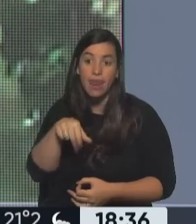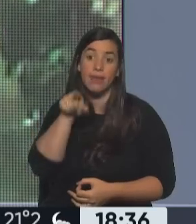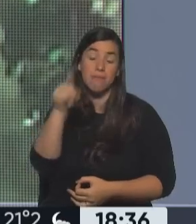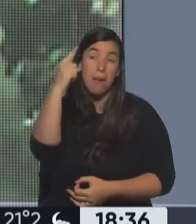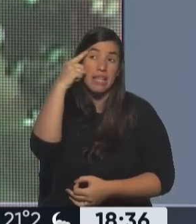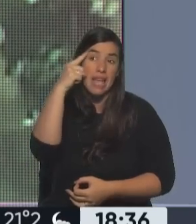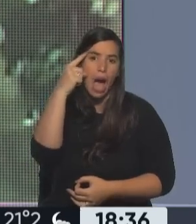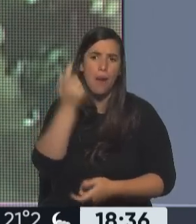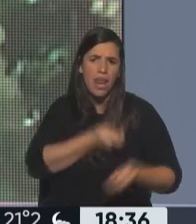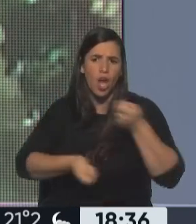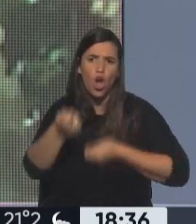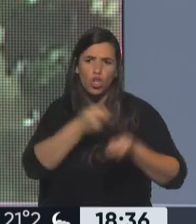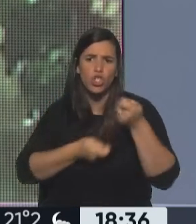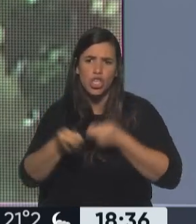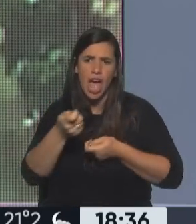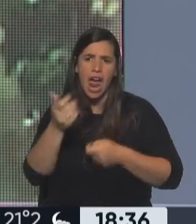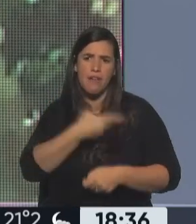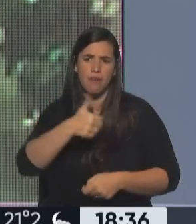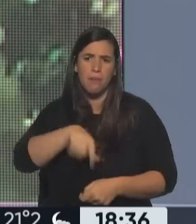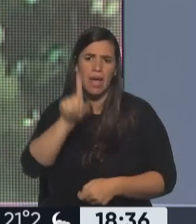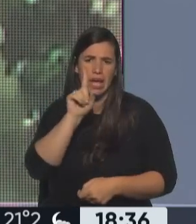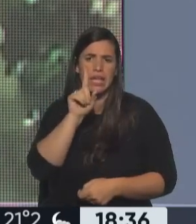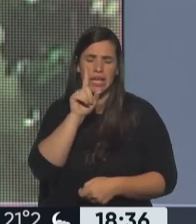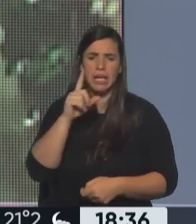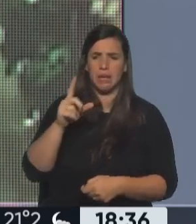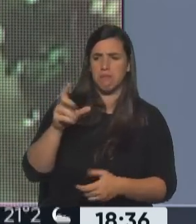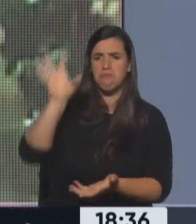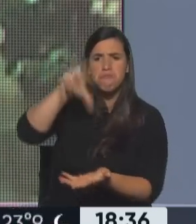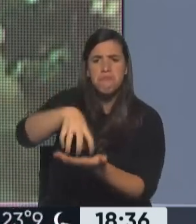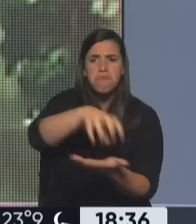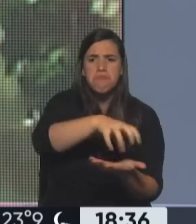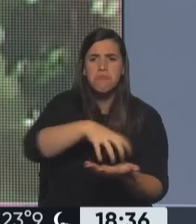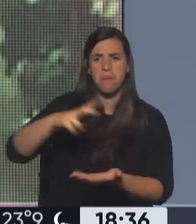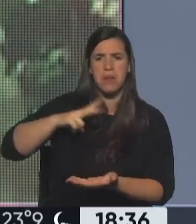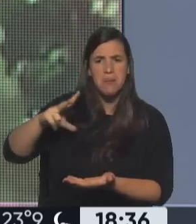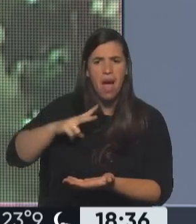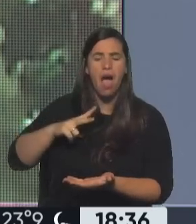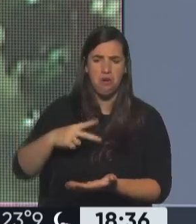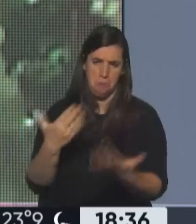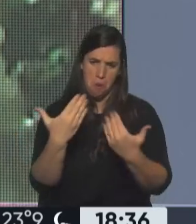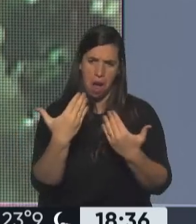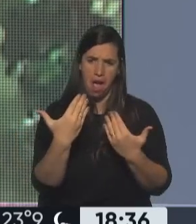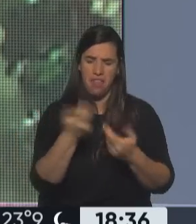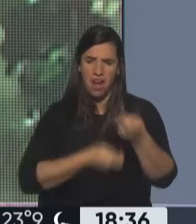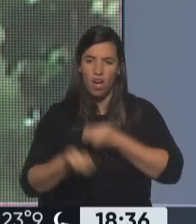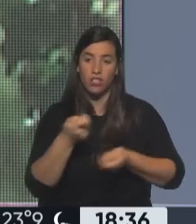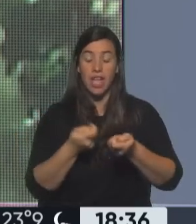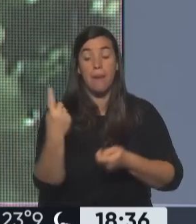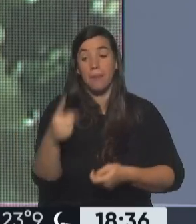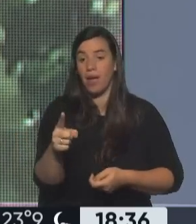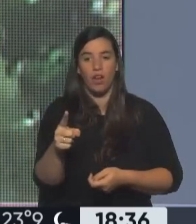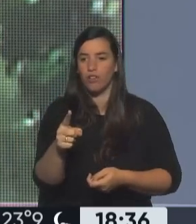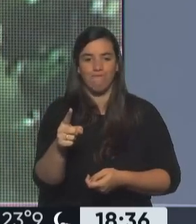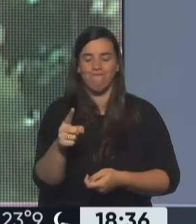había habido lo que en economía se llaman externalidades, o sea, pandemia, algún evento, digamos, que pandemia, está por sequía.